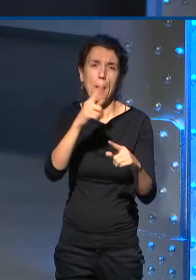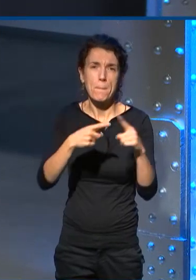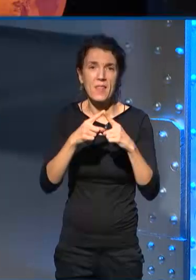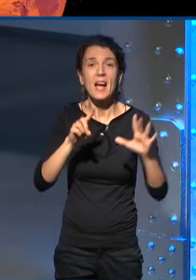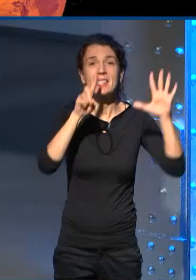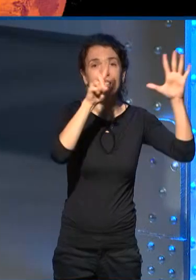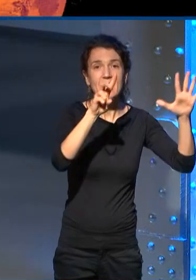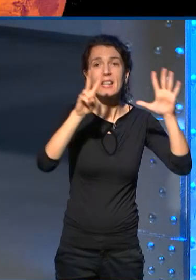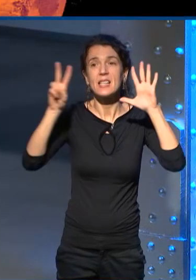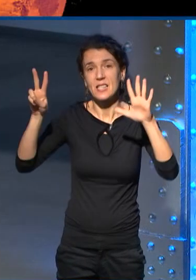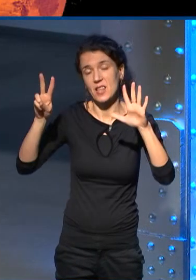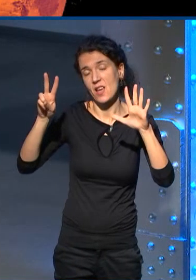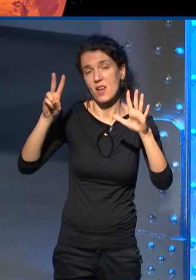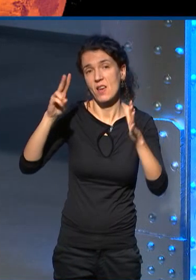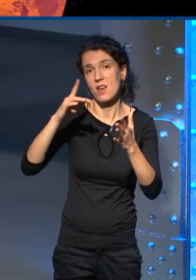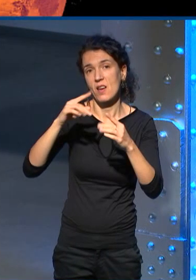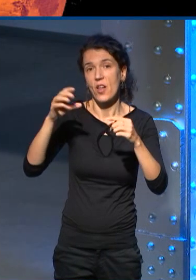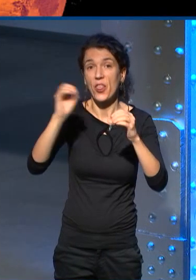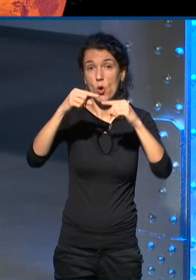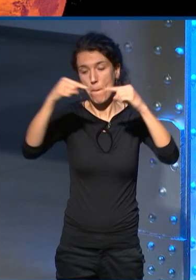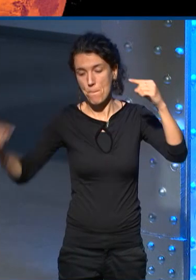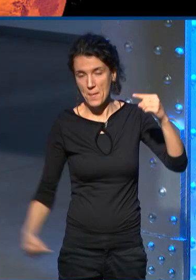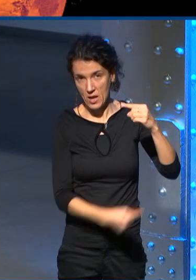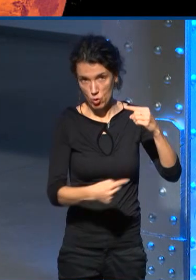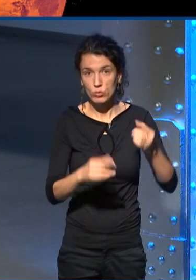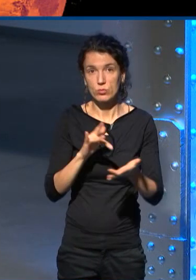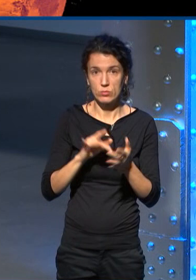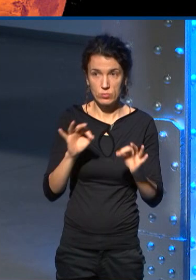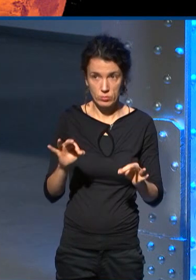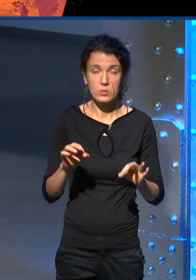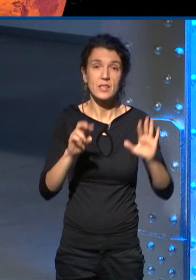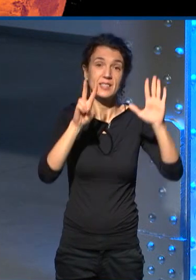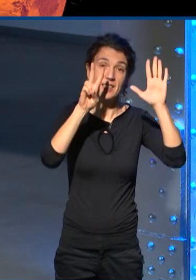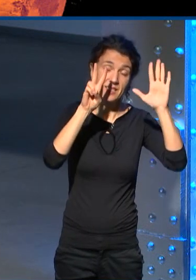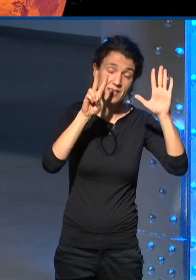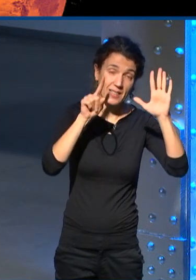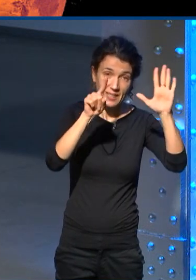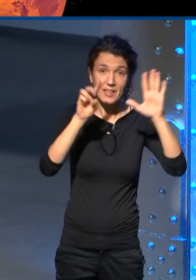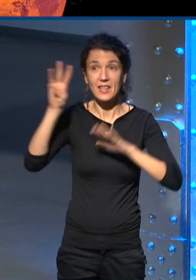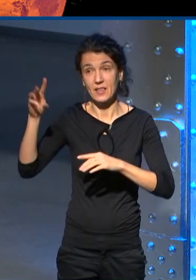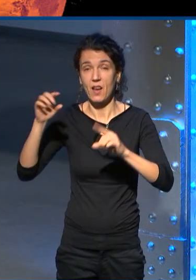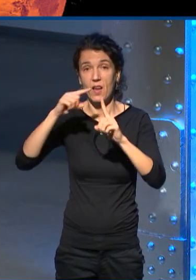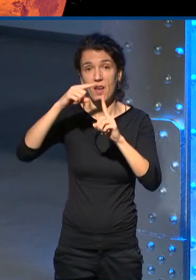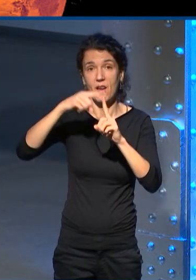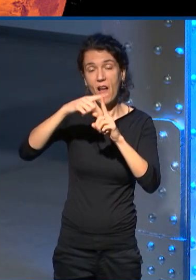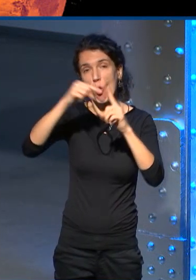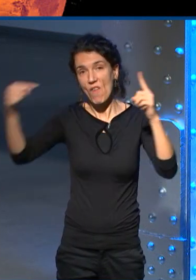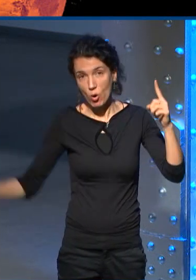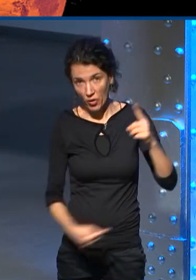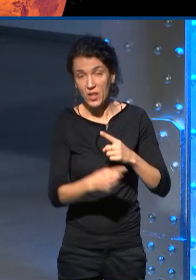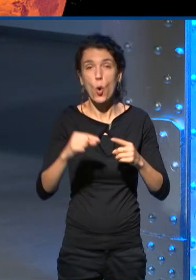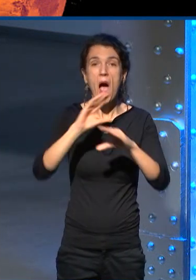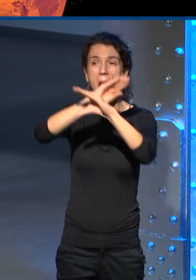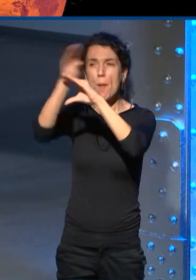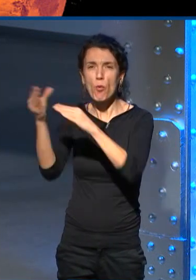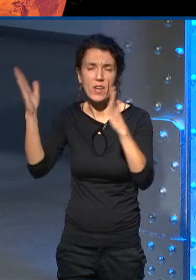67 grados bajo cero, ¿no? 63 grados bajo cero. No tenemos casi atmósfera, el día